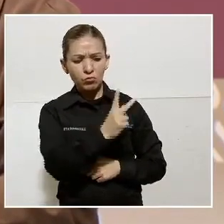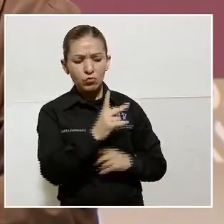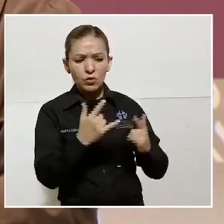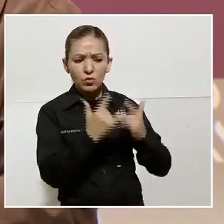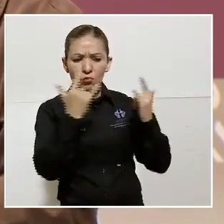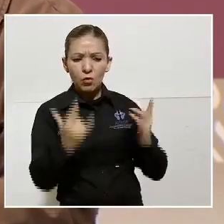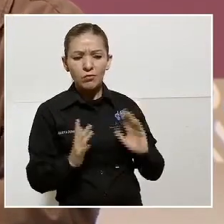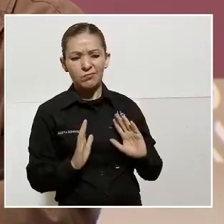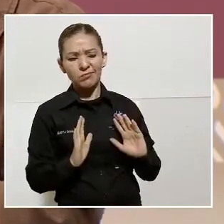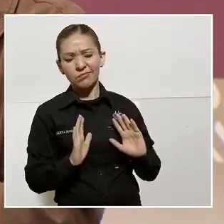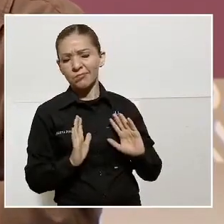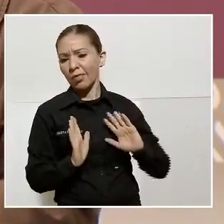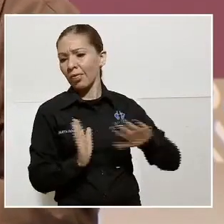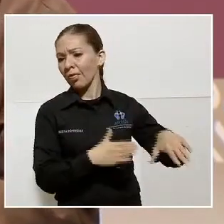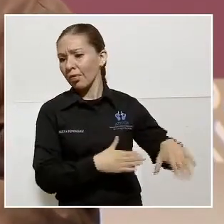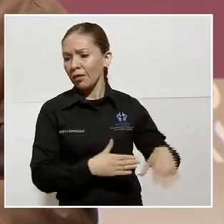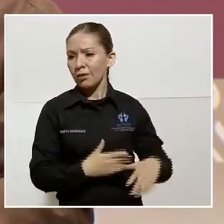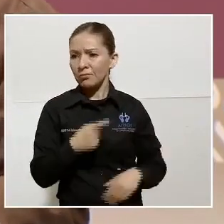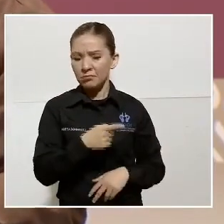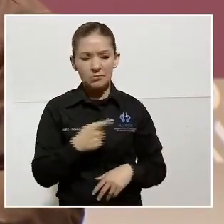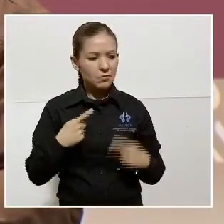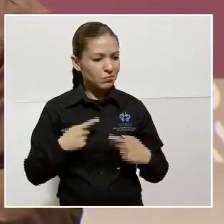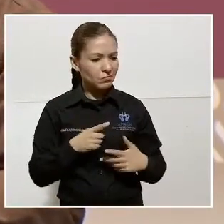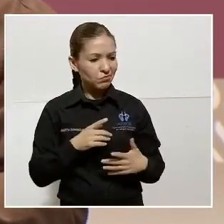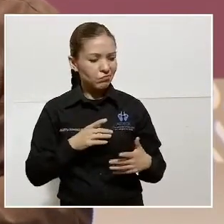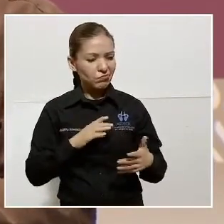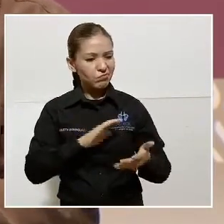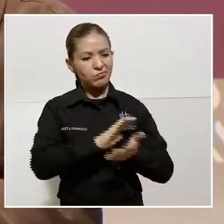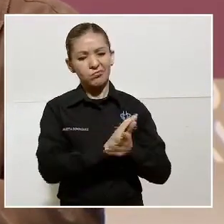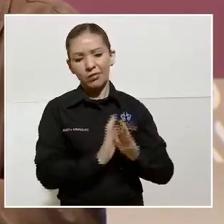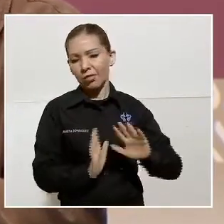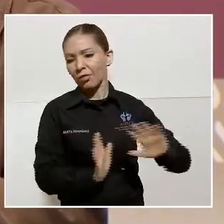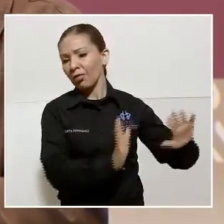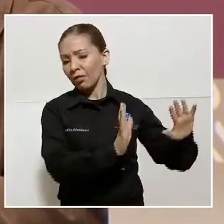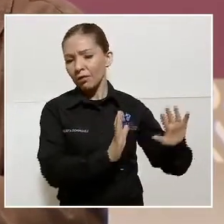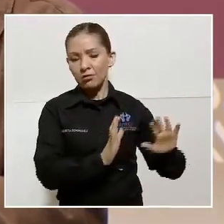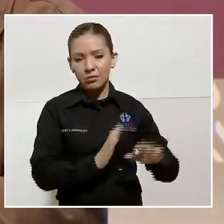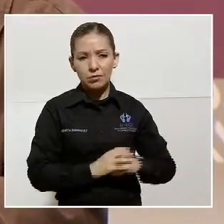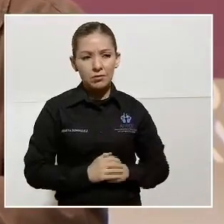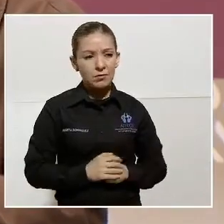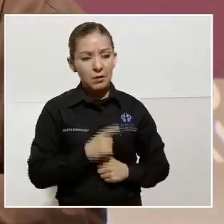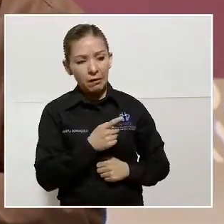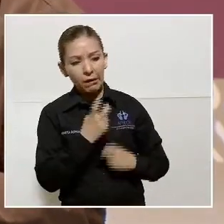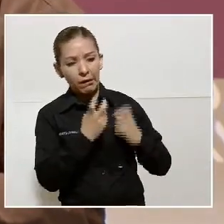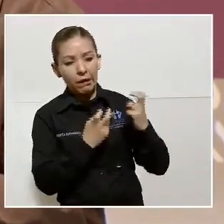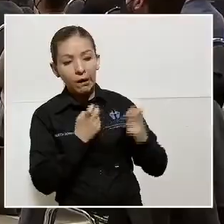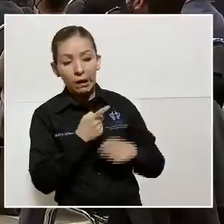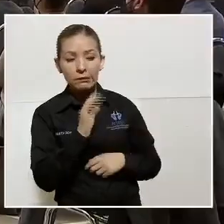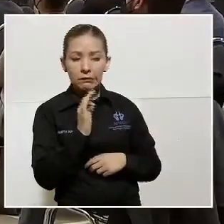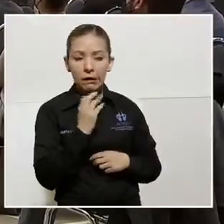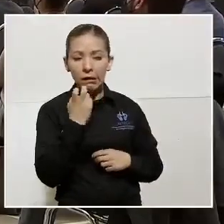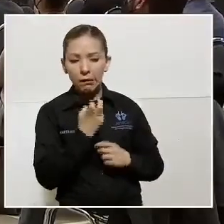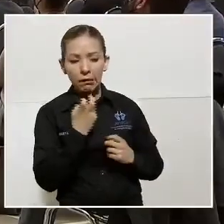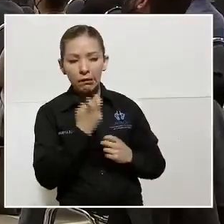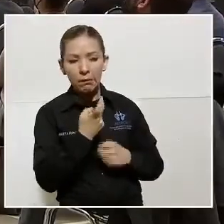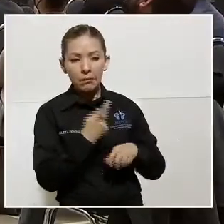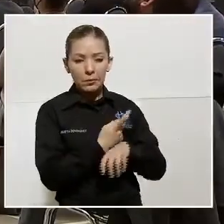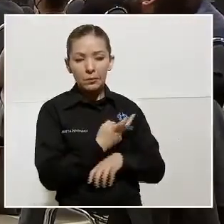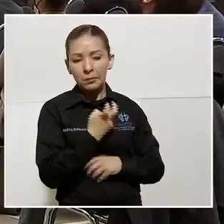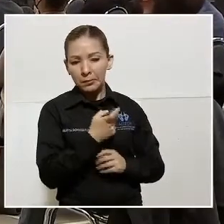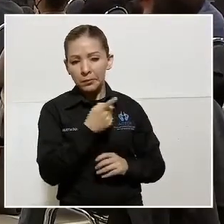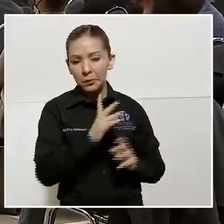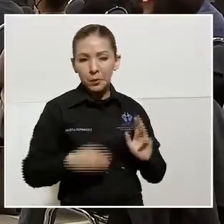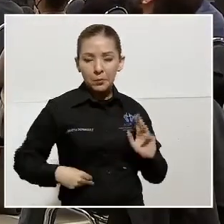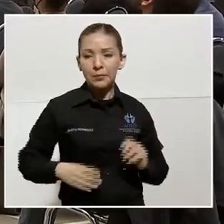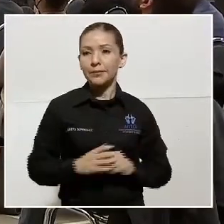historias, y pretendieron ser sometidas al olvido y a la estigmatización institucional. Esta